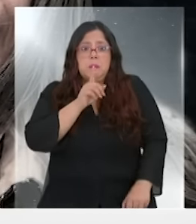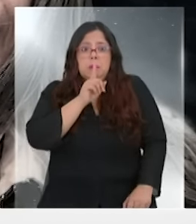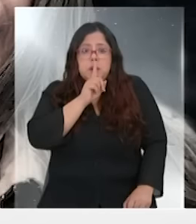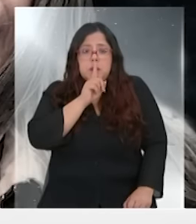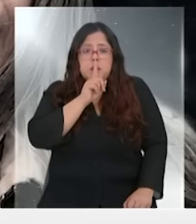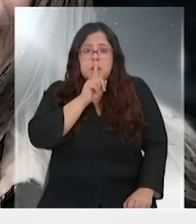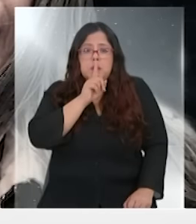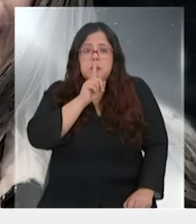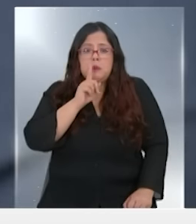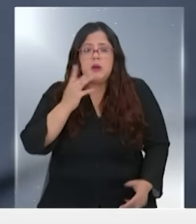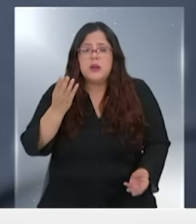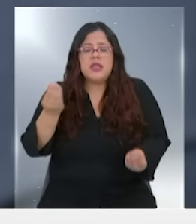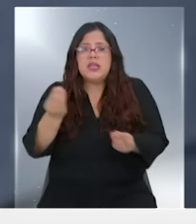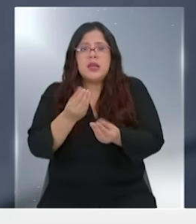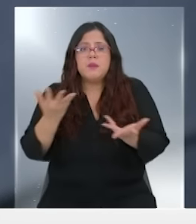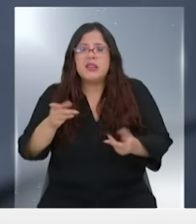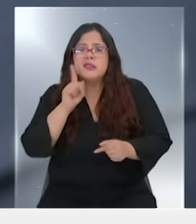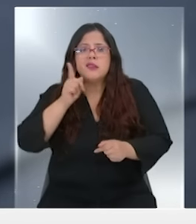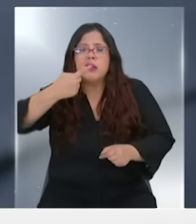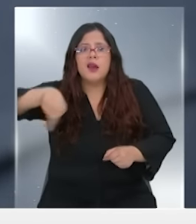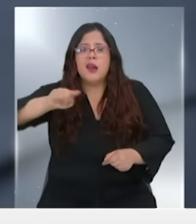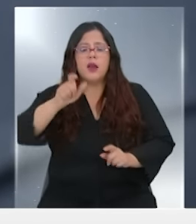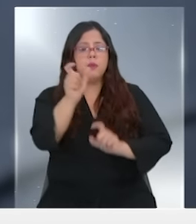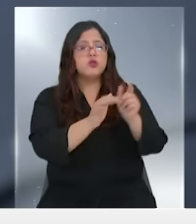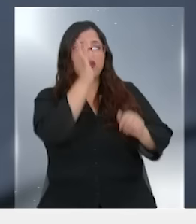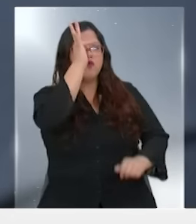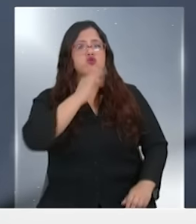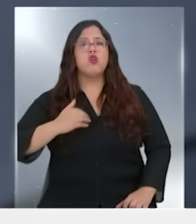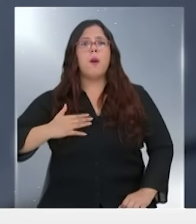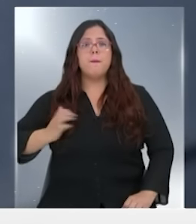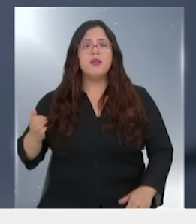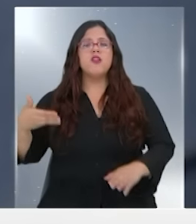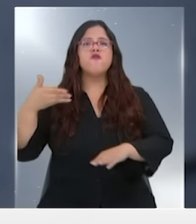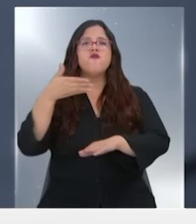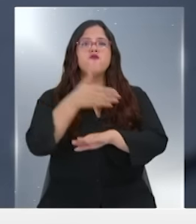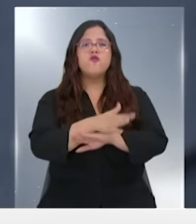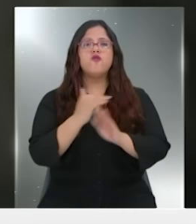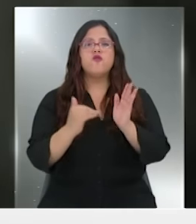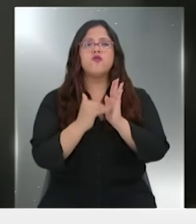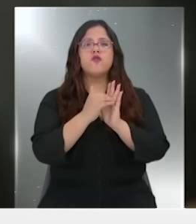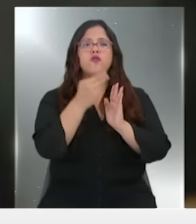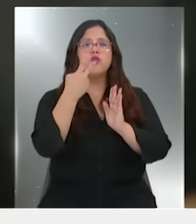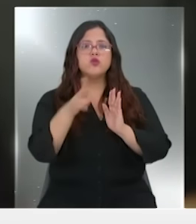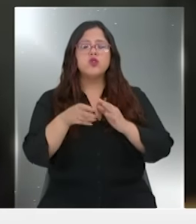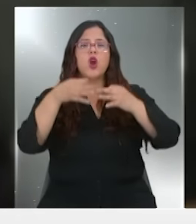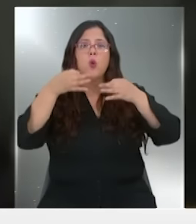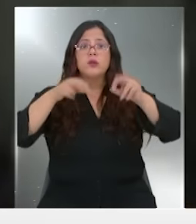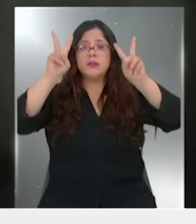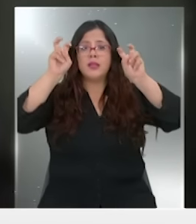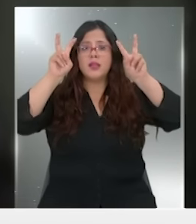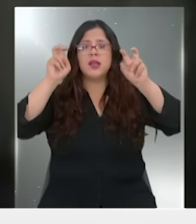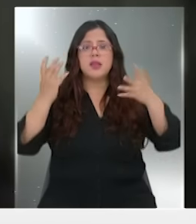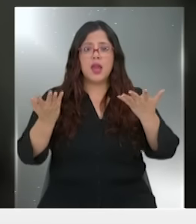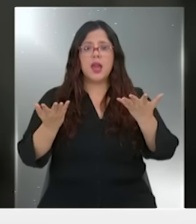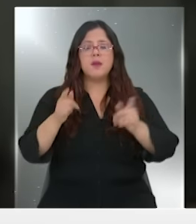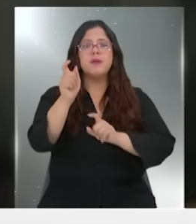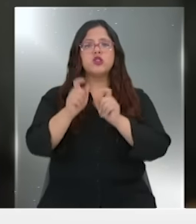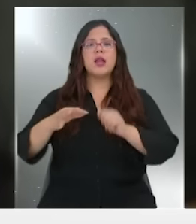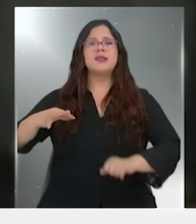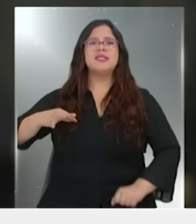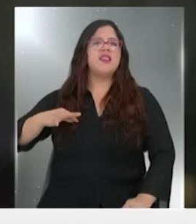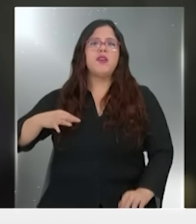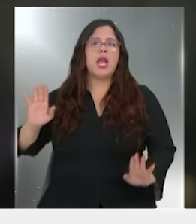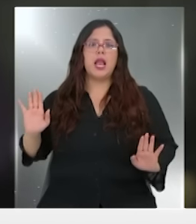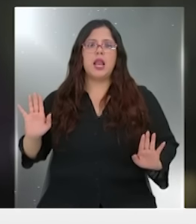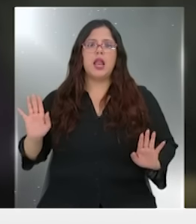son. Los funcionarios de la PDI habrían ido a su departamento haciéndose pasar por civiles